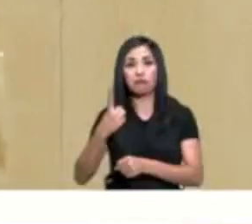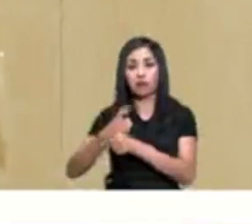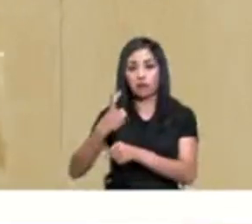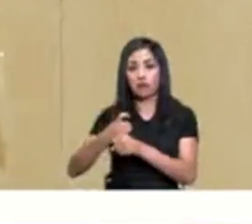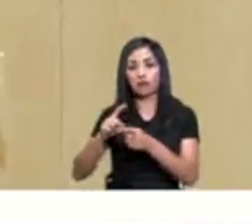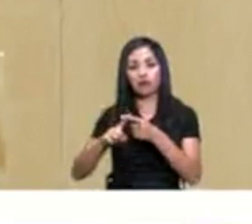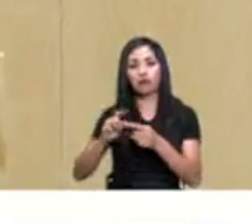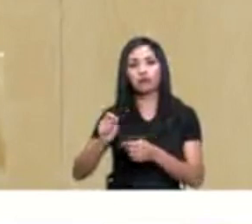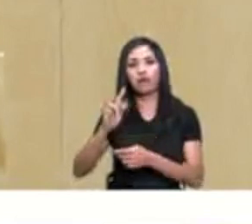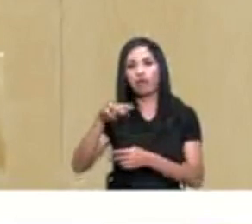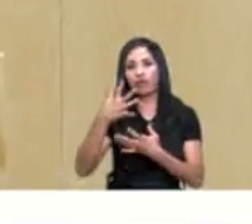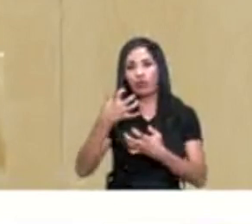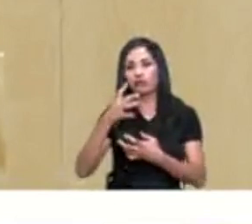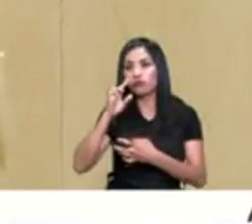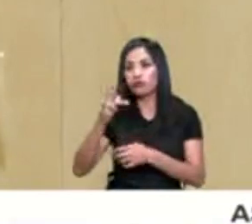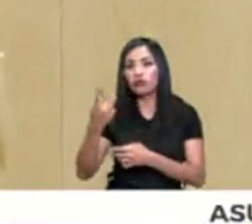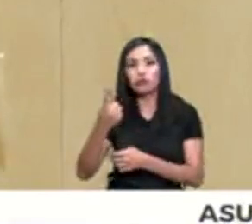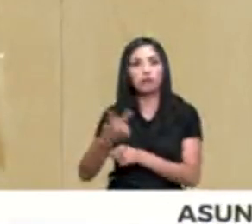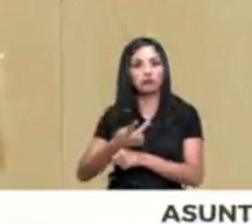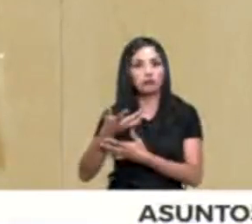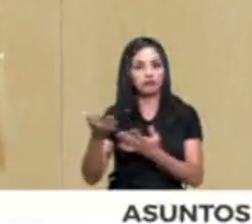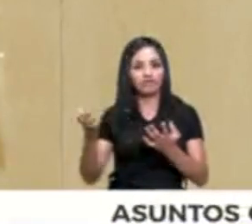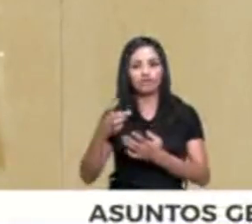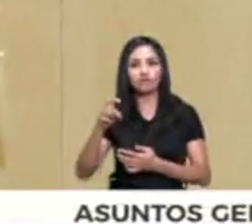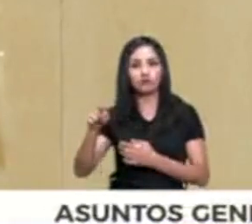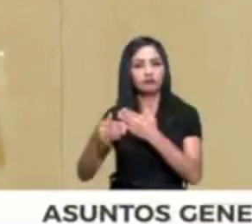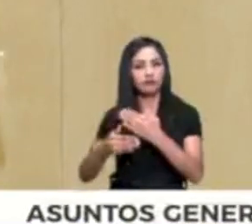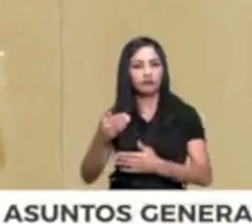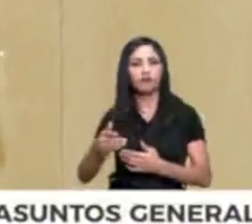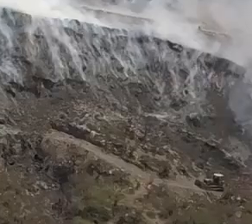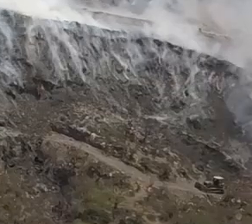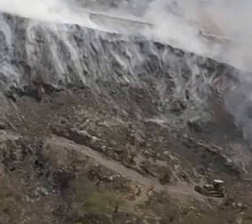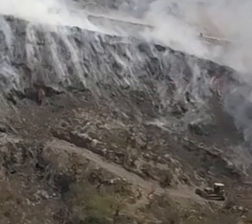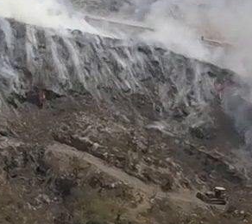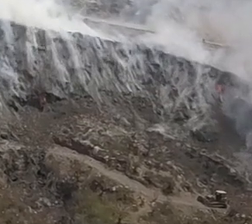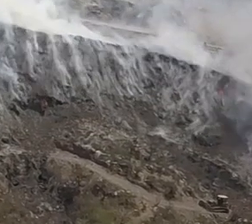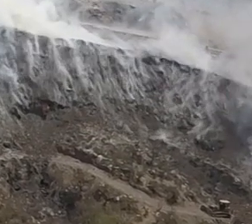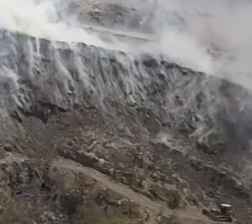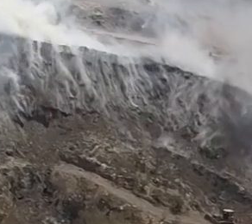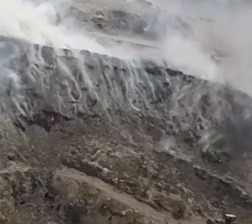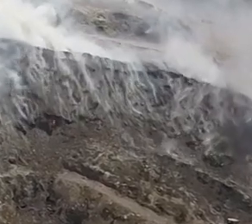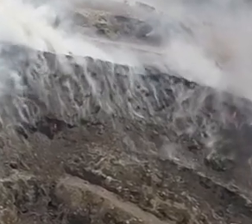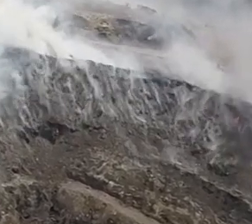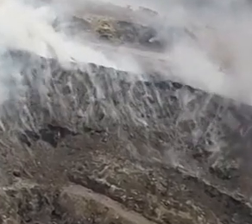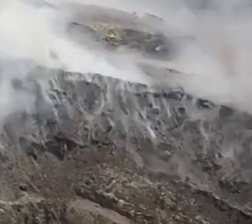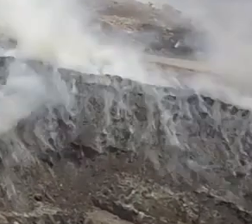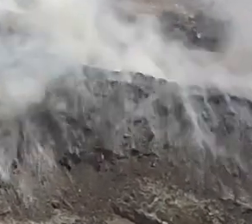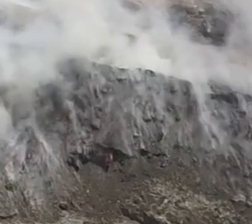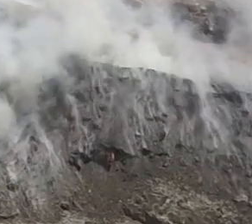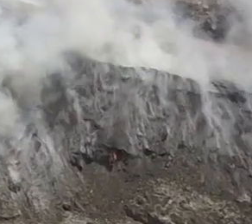este lamentable incidente es solo una de las consecuencias de la falta de prevención y atención a un